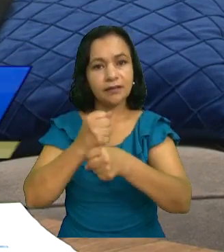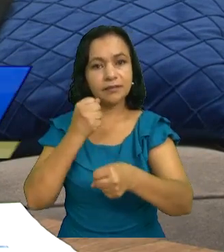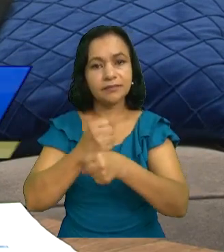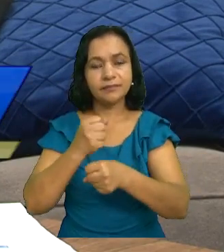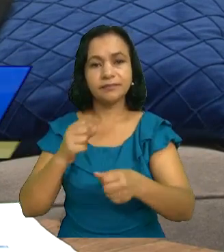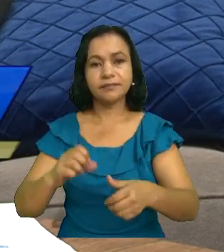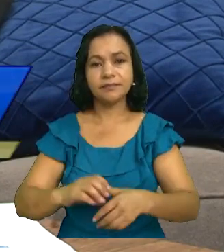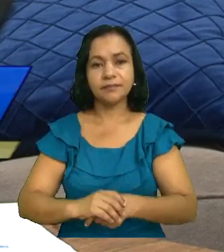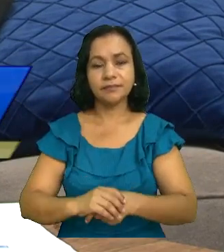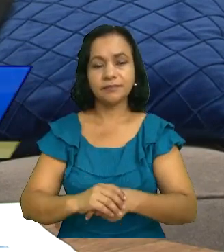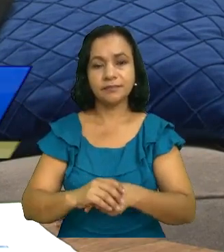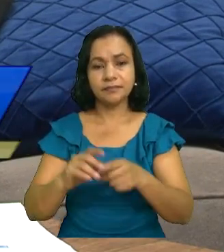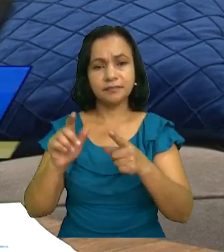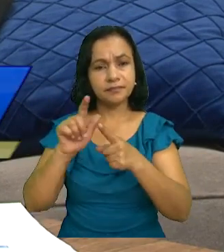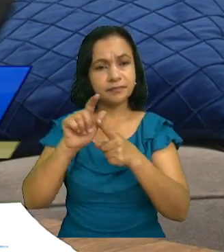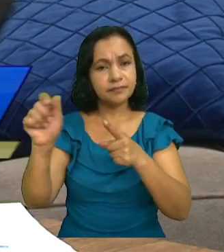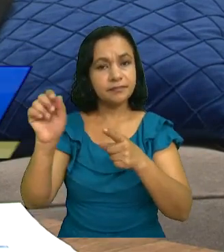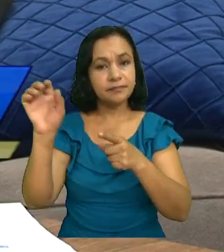desde el mes de enero